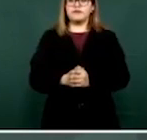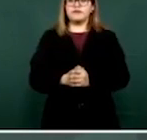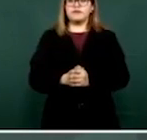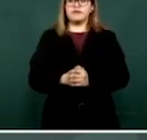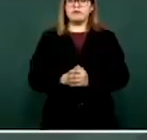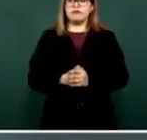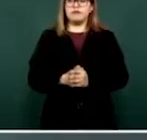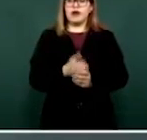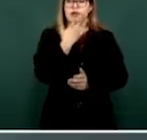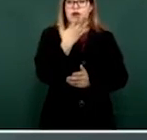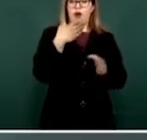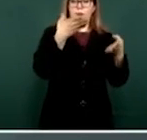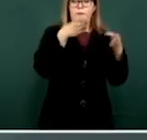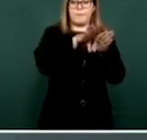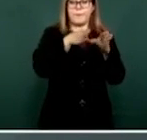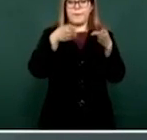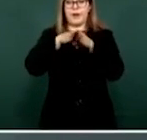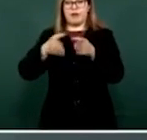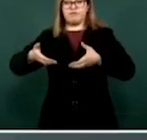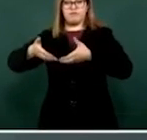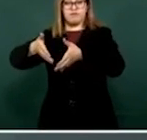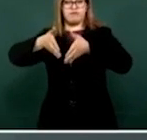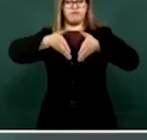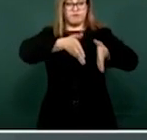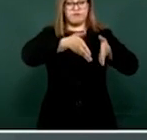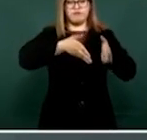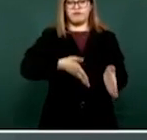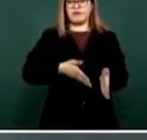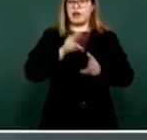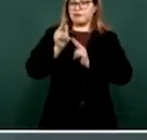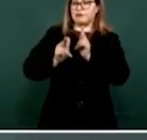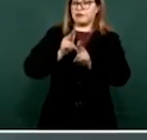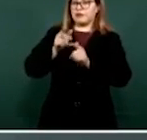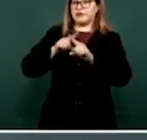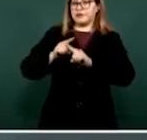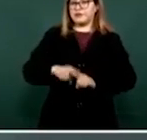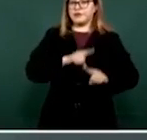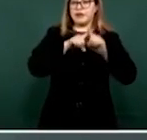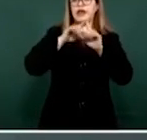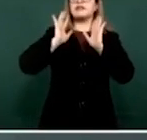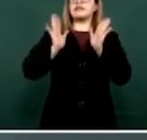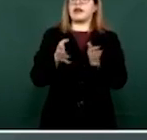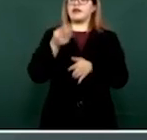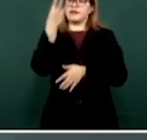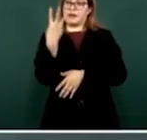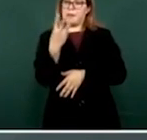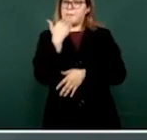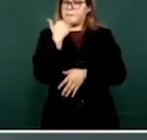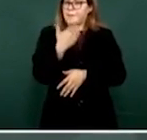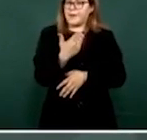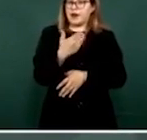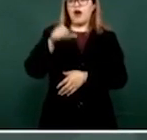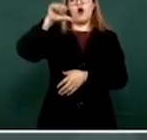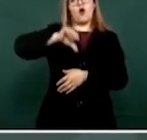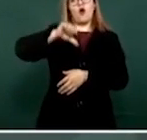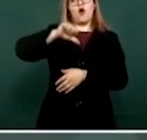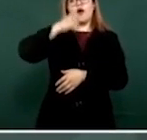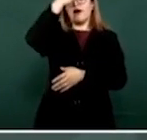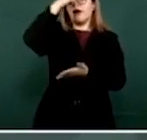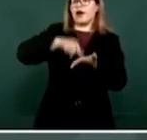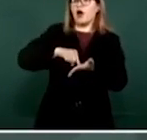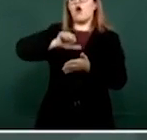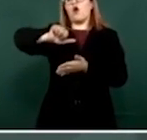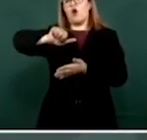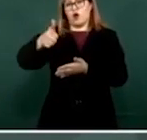bloqueos a vías férreas, ya se resolvieron 3, hoy parece que se resuelve